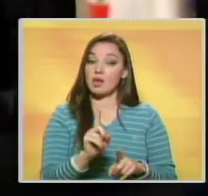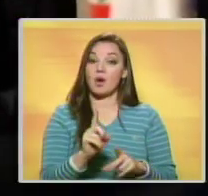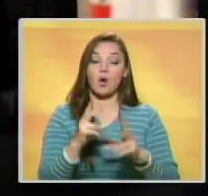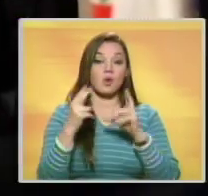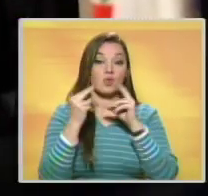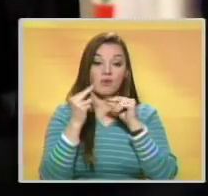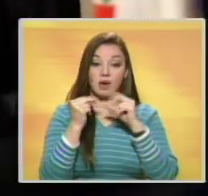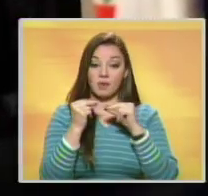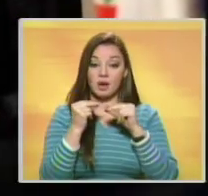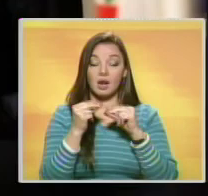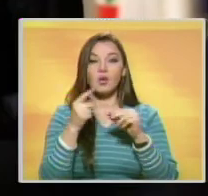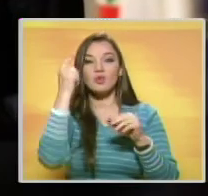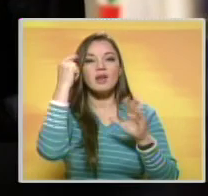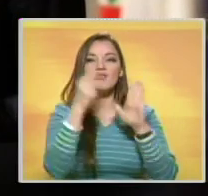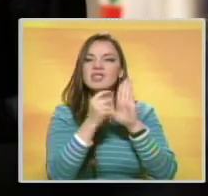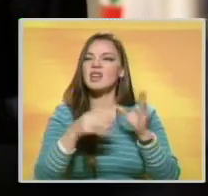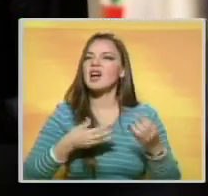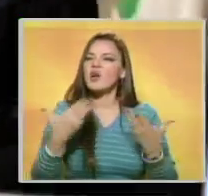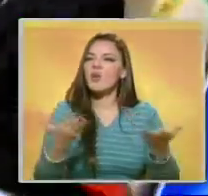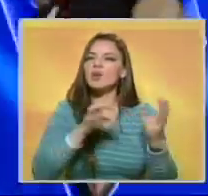entonces una fecha concreta.